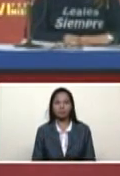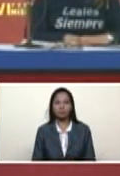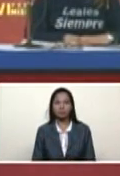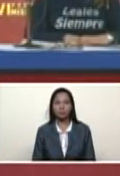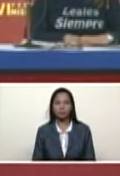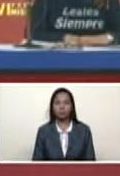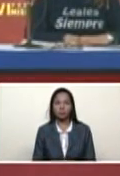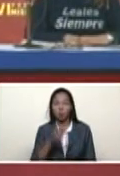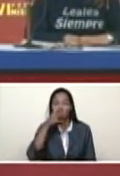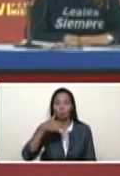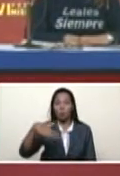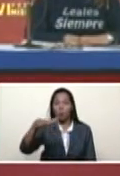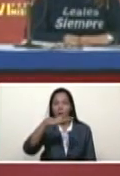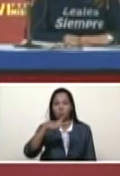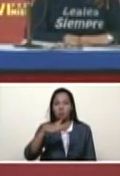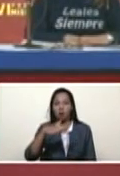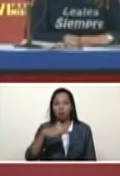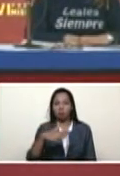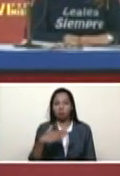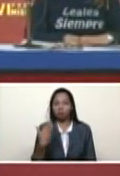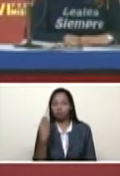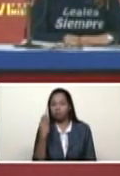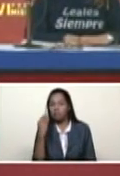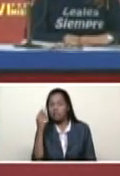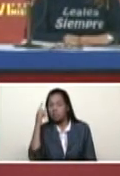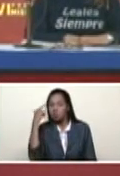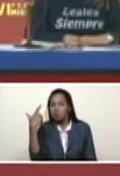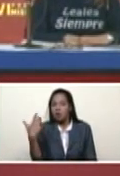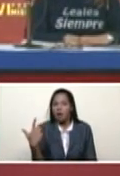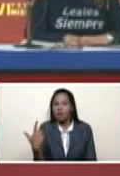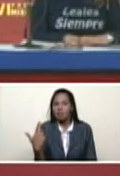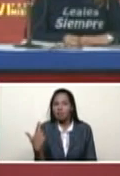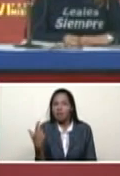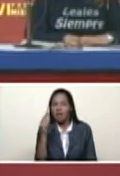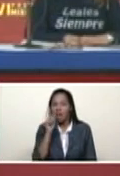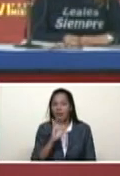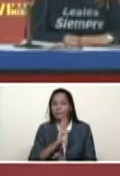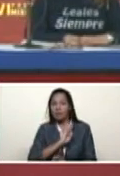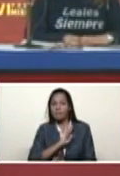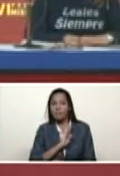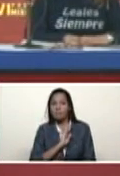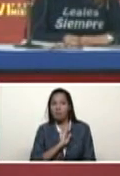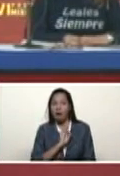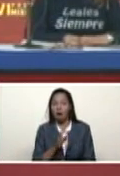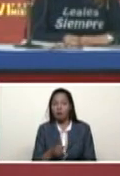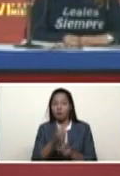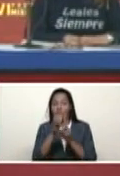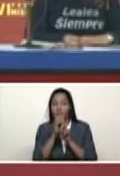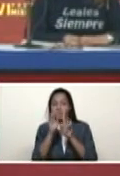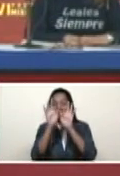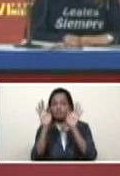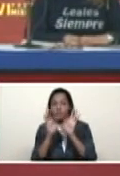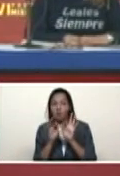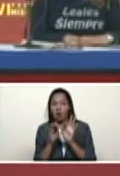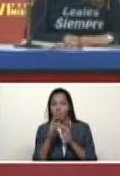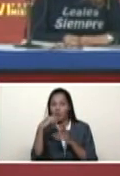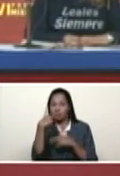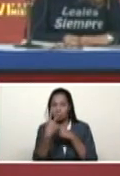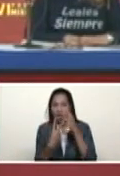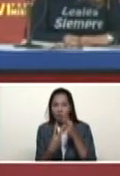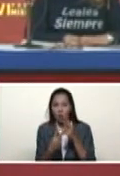Un pueblo ignorante es instrumento ciego de su propia destrucción. Así fue 2 siglos en